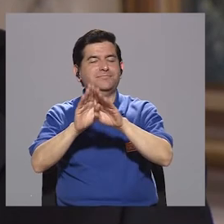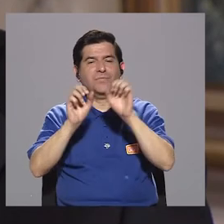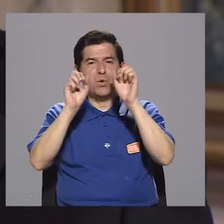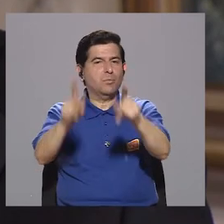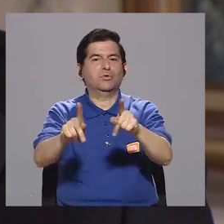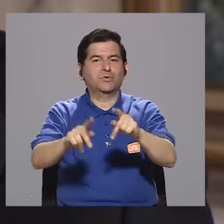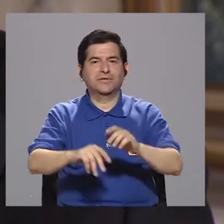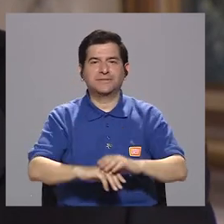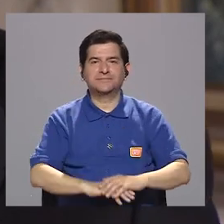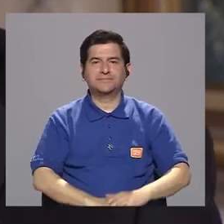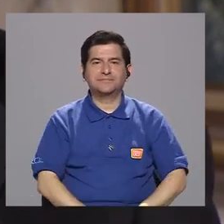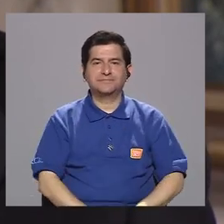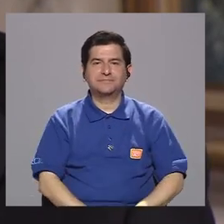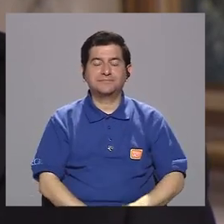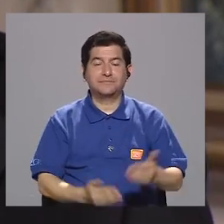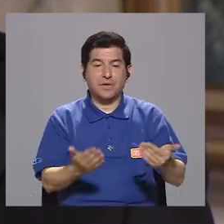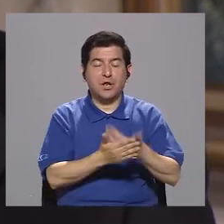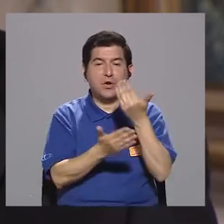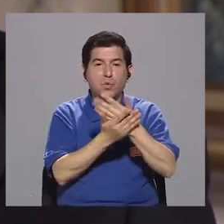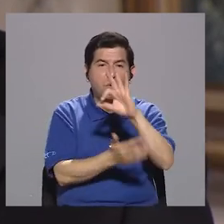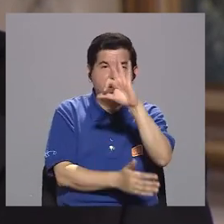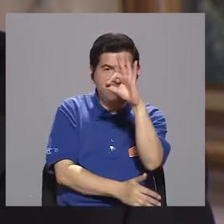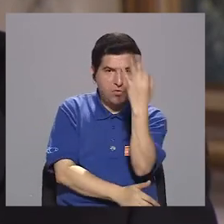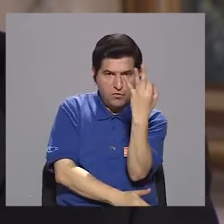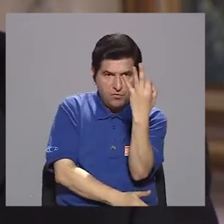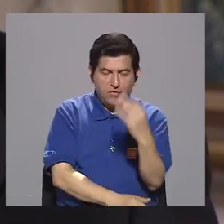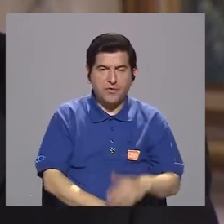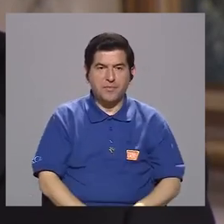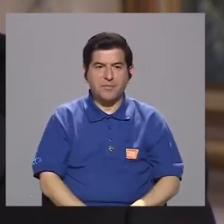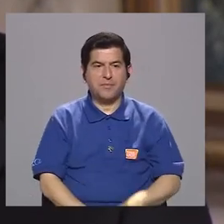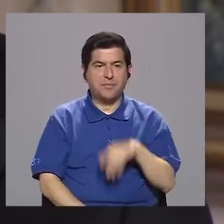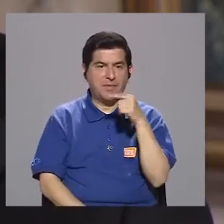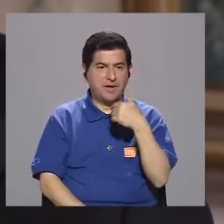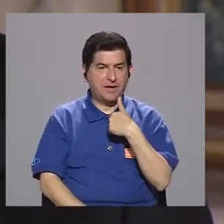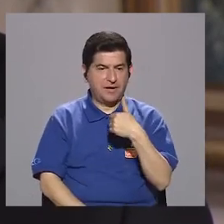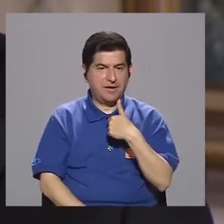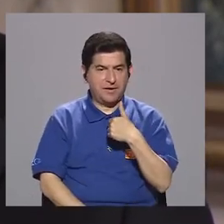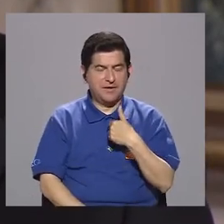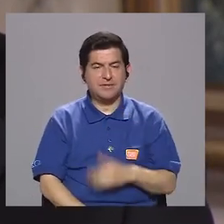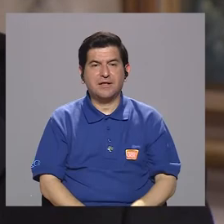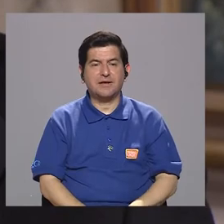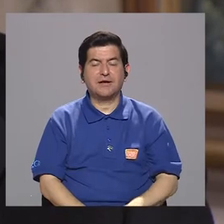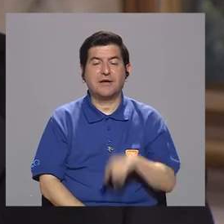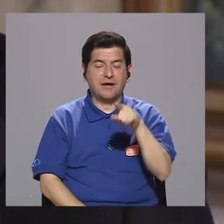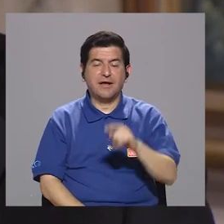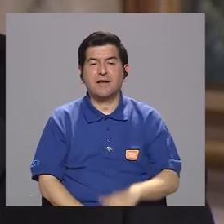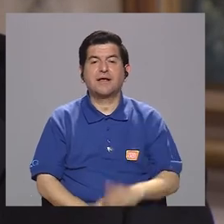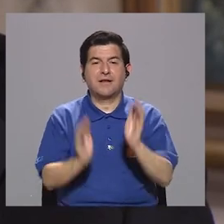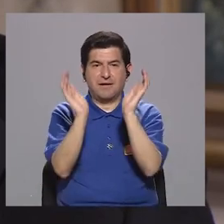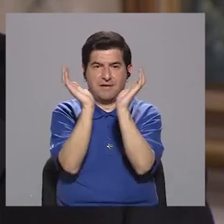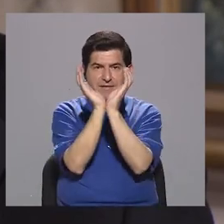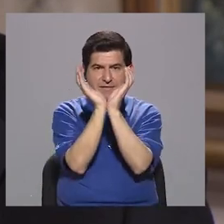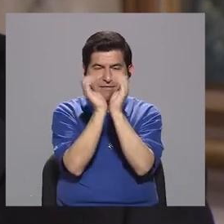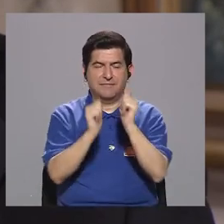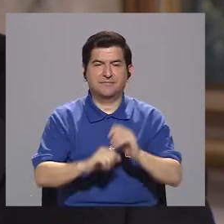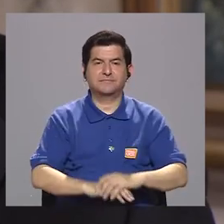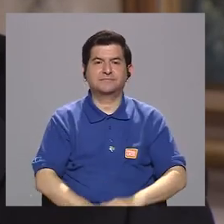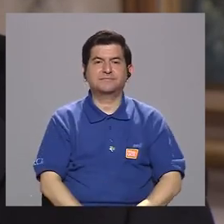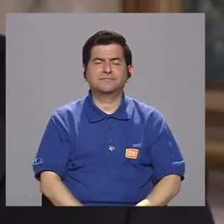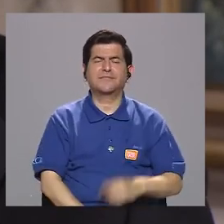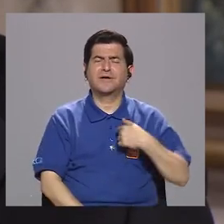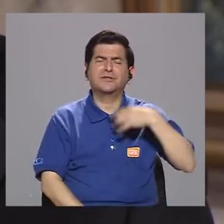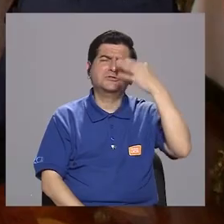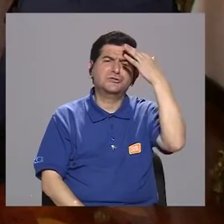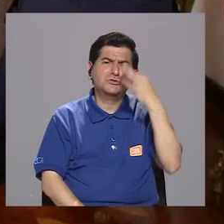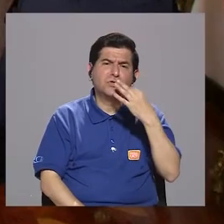esa posibilidad con la nueva forma de la nueva versión de la Caja Costarricense de Seguro Social. Sí, yo